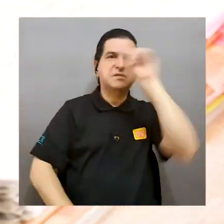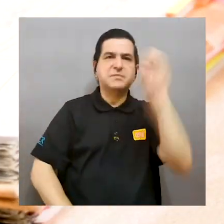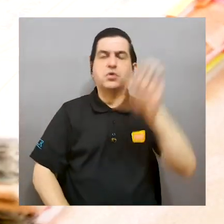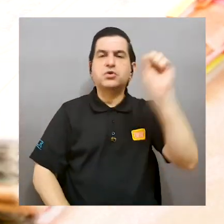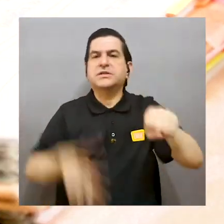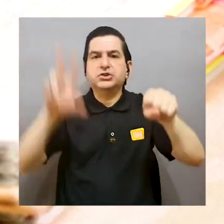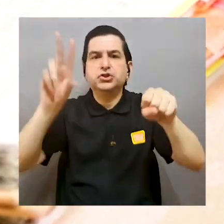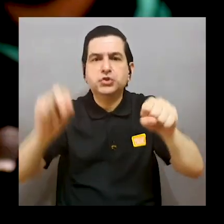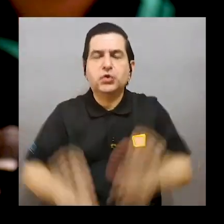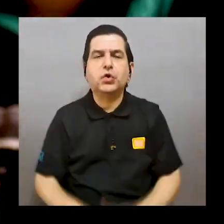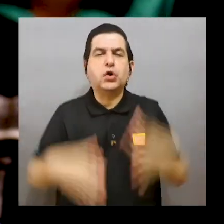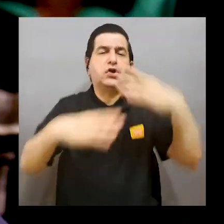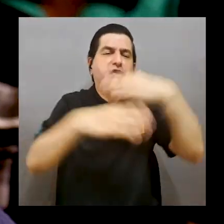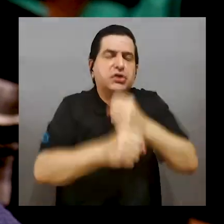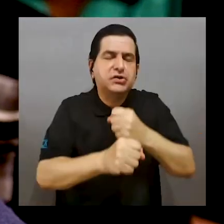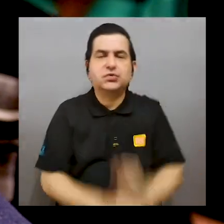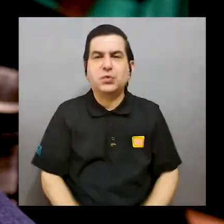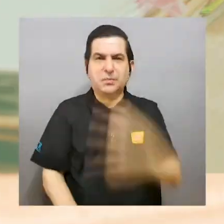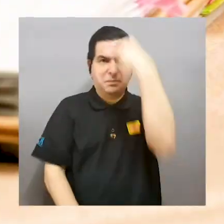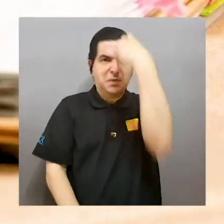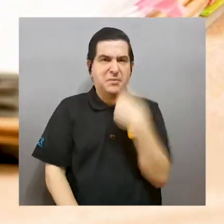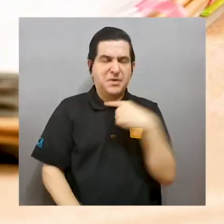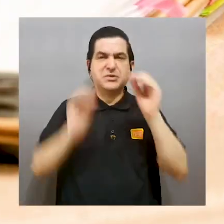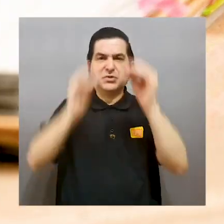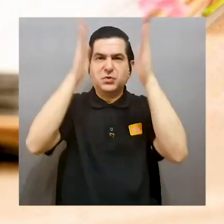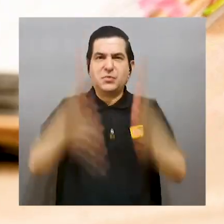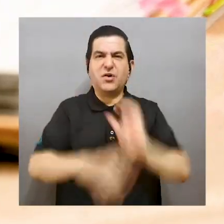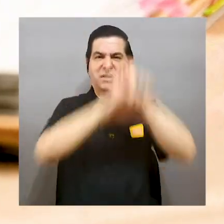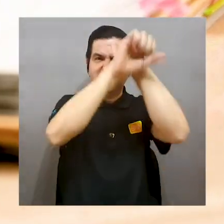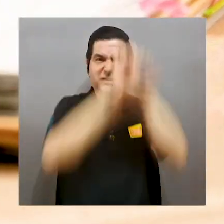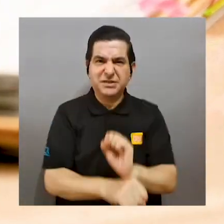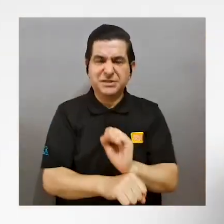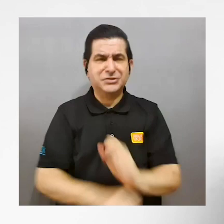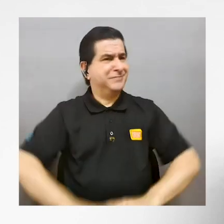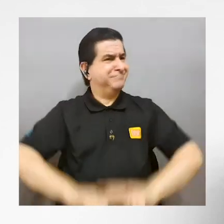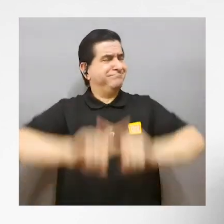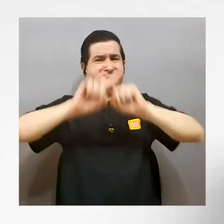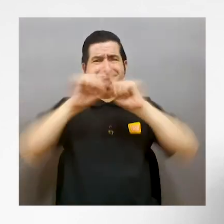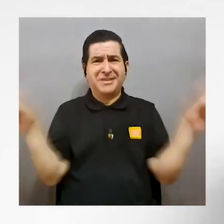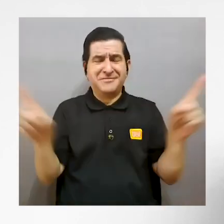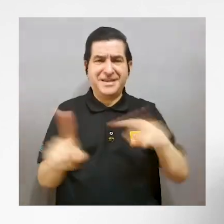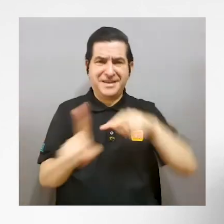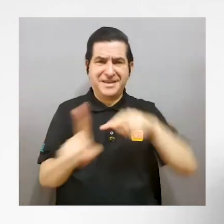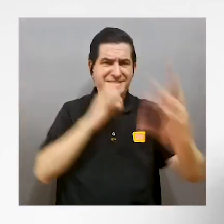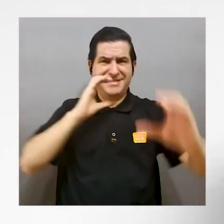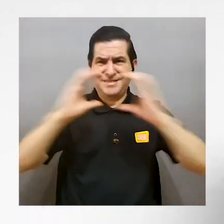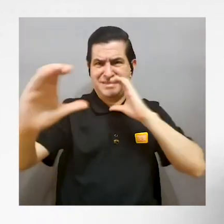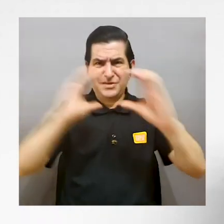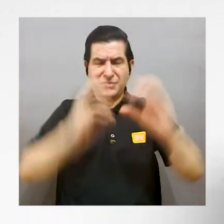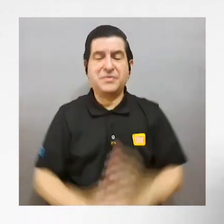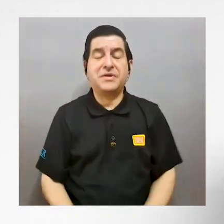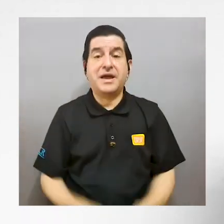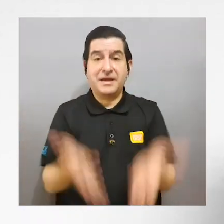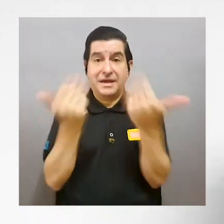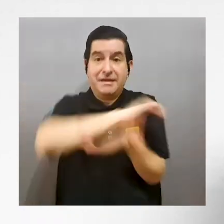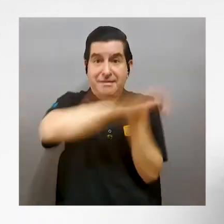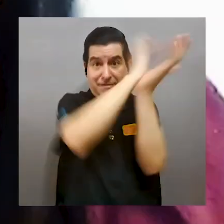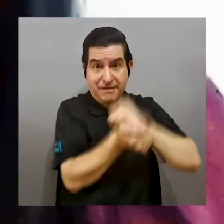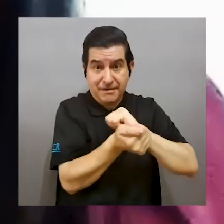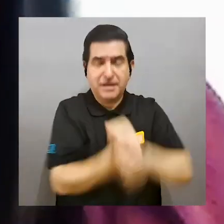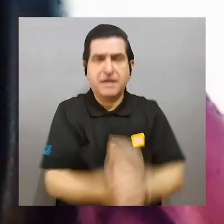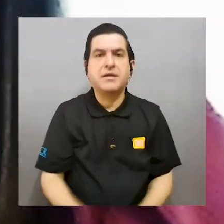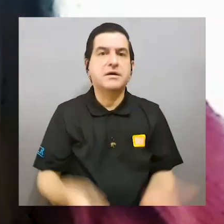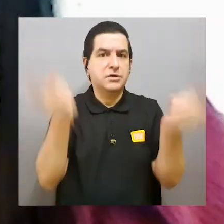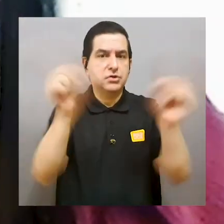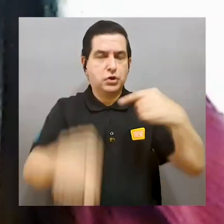preguntas cerradas, de resúmenes, un perfil de un docente tradicional que se aleja mucho del enfoque comunicativo al que aspira la reforma. Lo